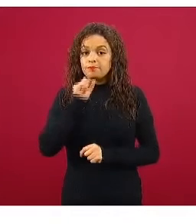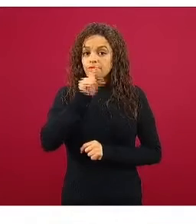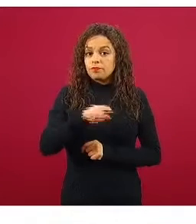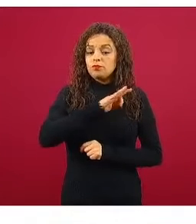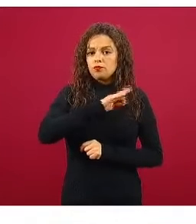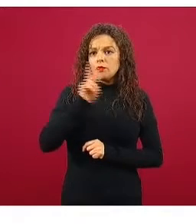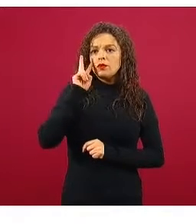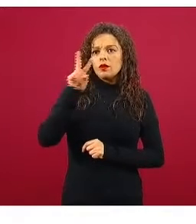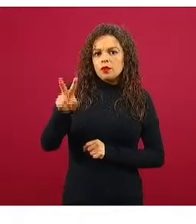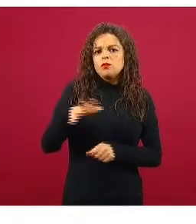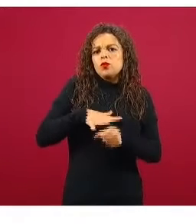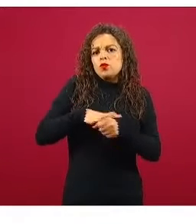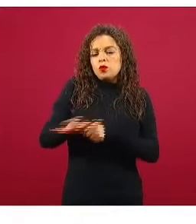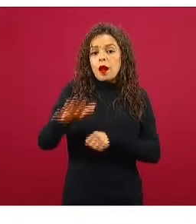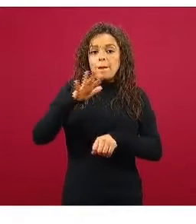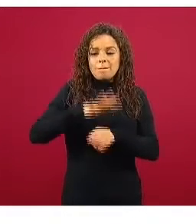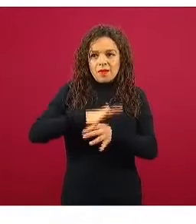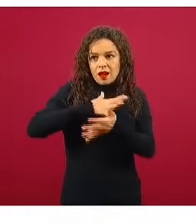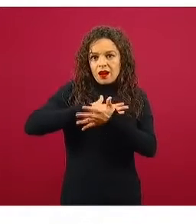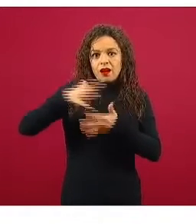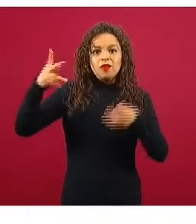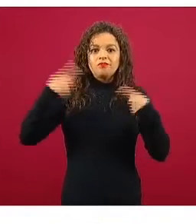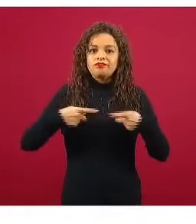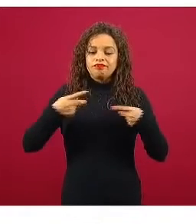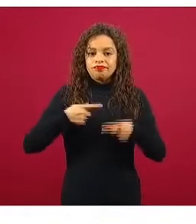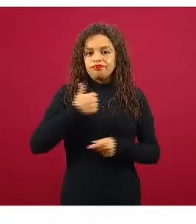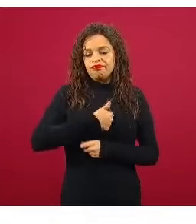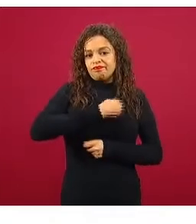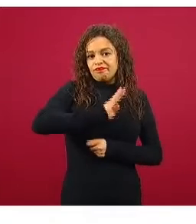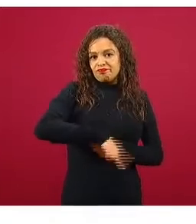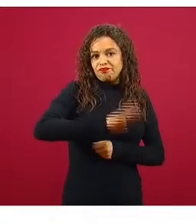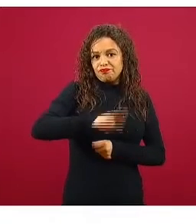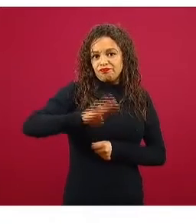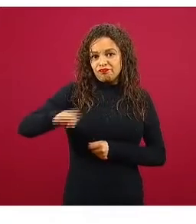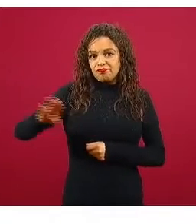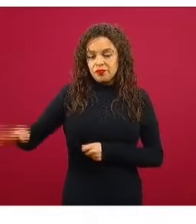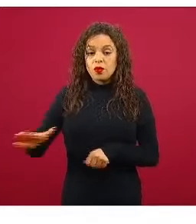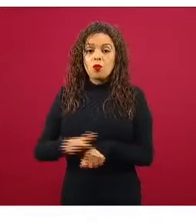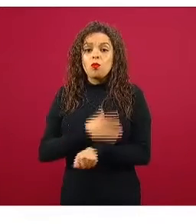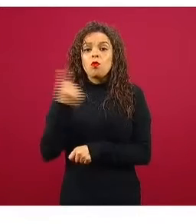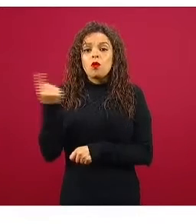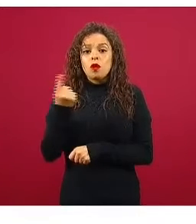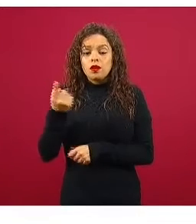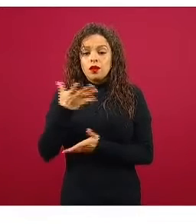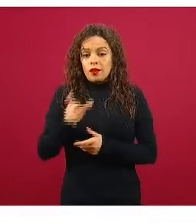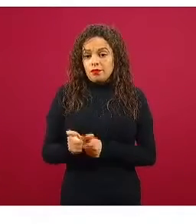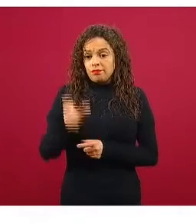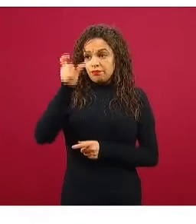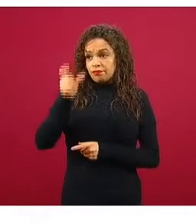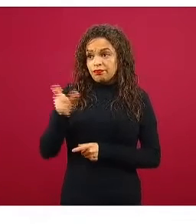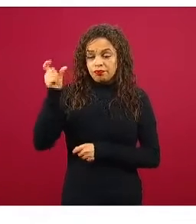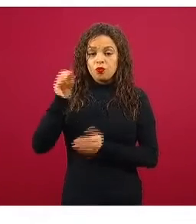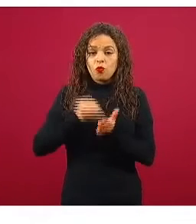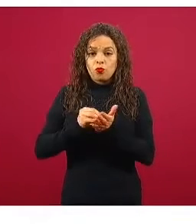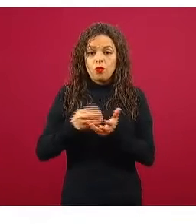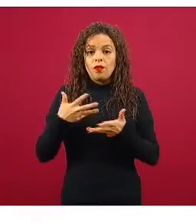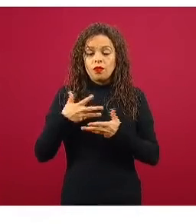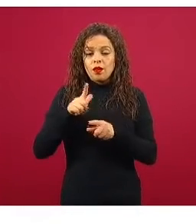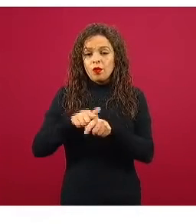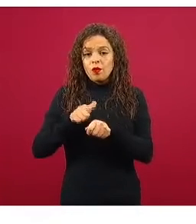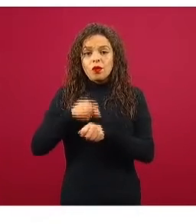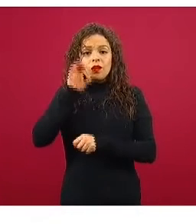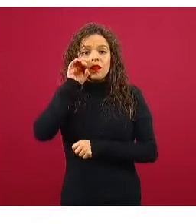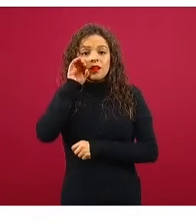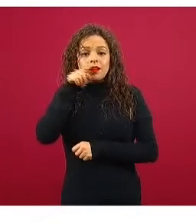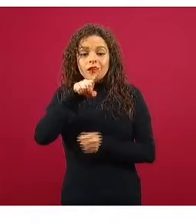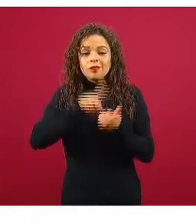podrían incrementar el número de defunciones, dado que tienen todavía estas porciones de barras naranjas claras con defunciones